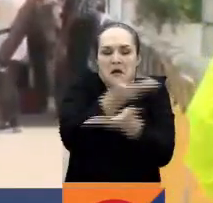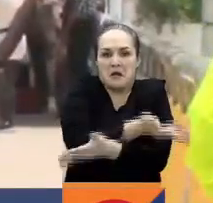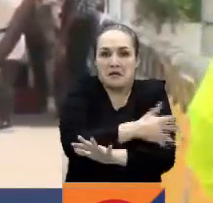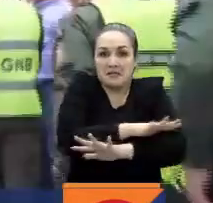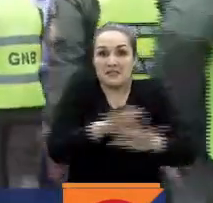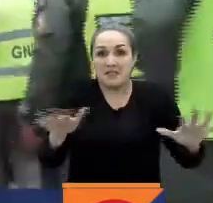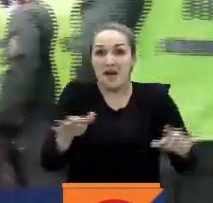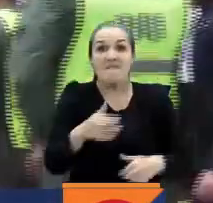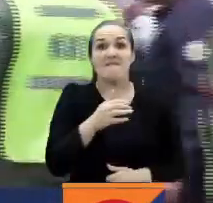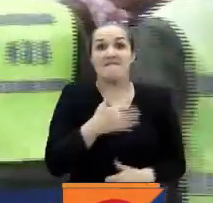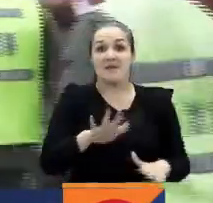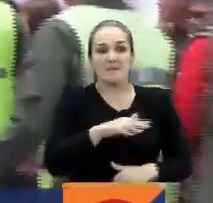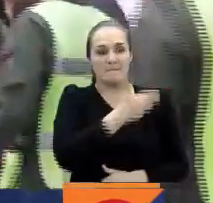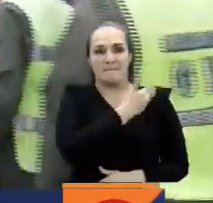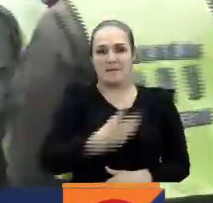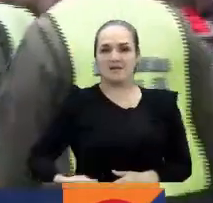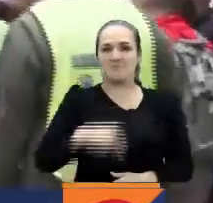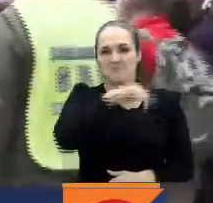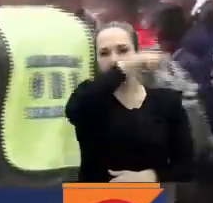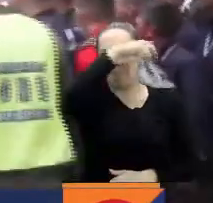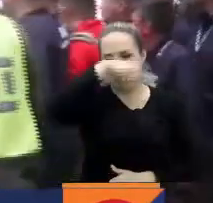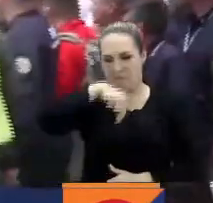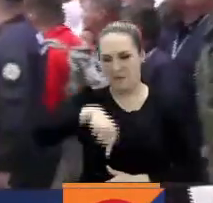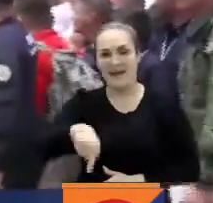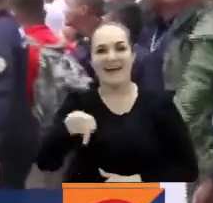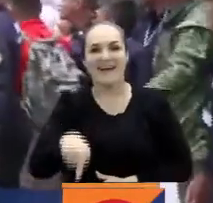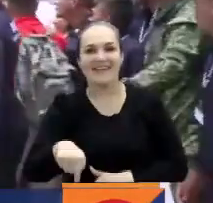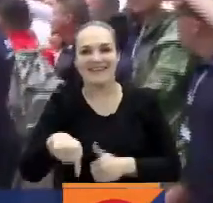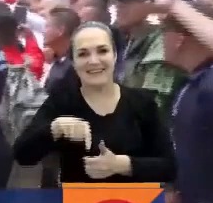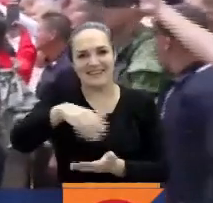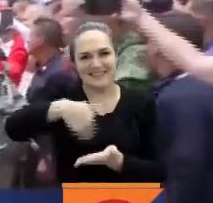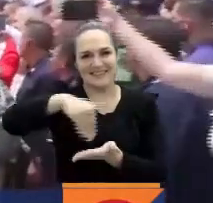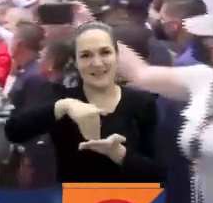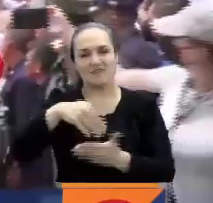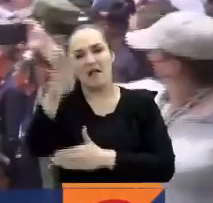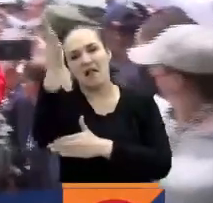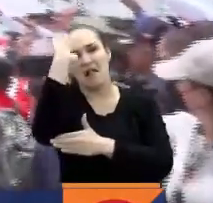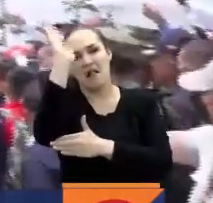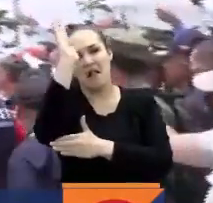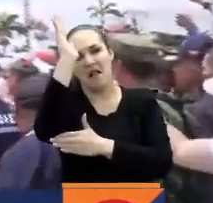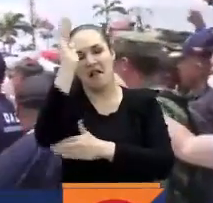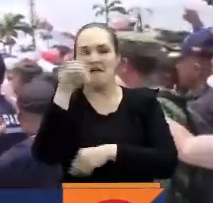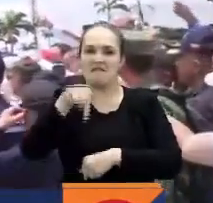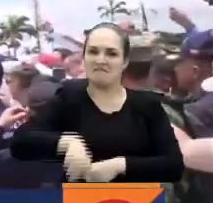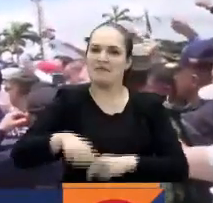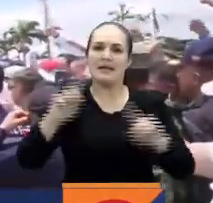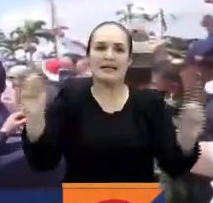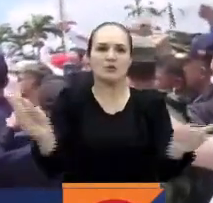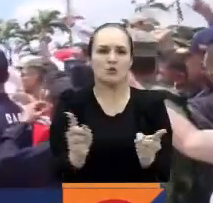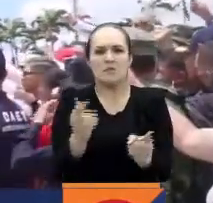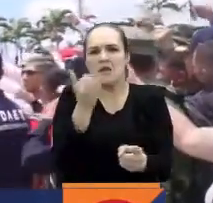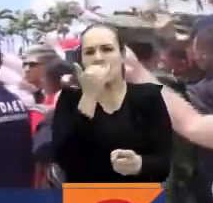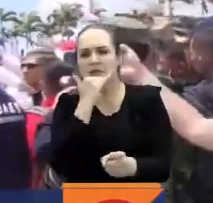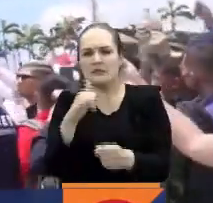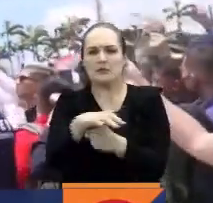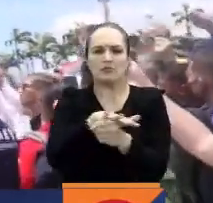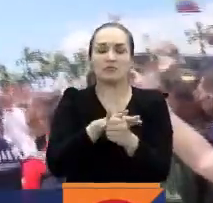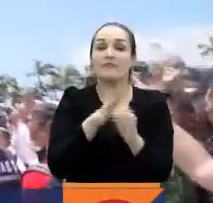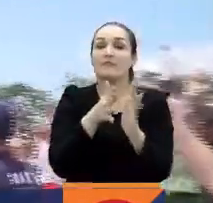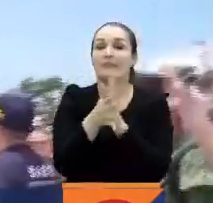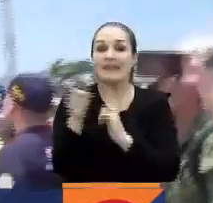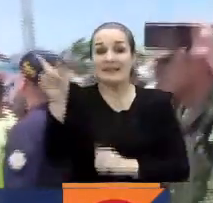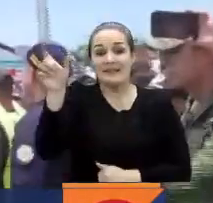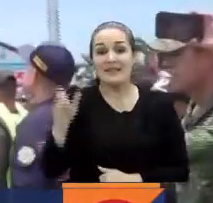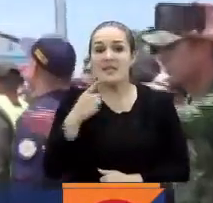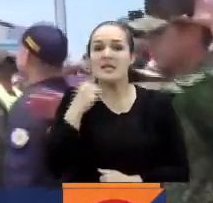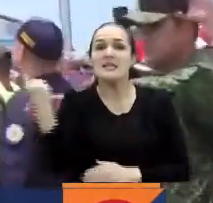acá al CENAF, el Centro Nacional de Atención en Frontera, donde hizo un resumen de todo lo que había ocurrido. Dijo, entre otras cosas, que era un